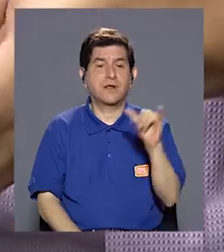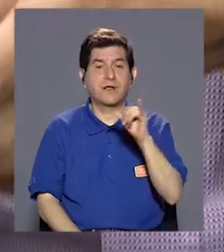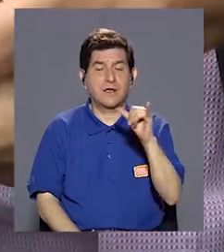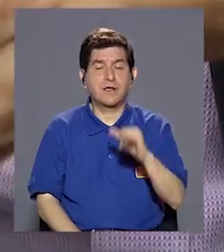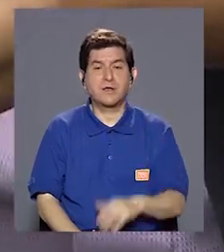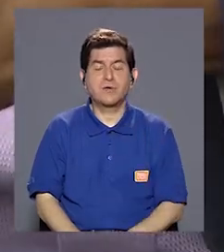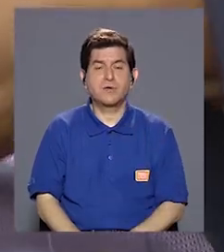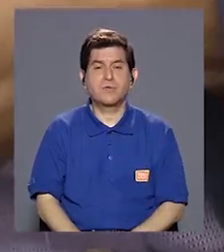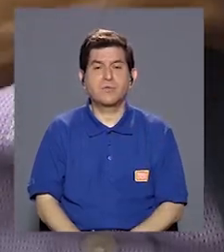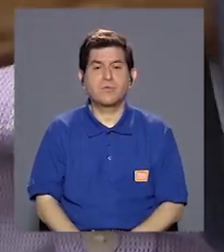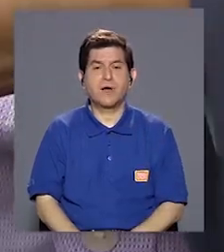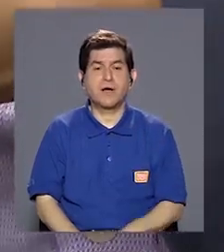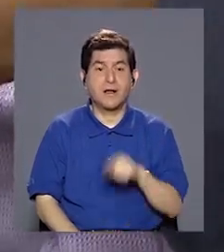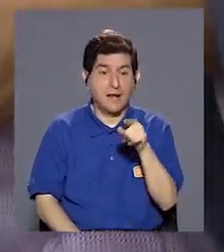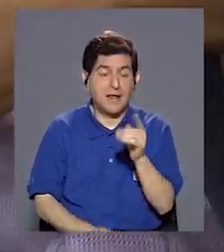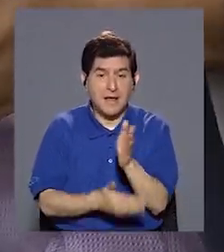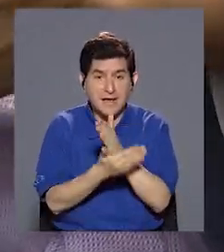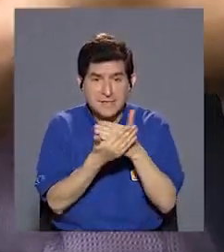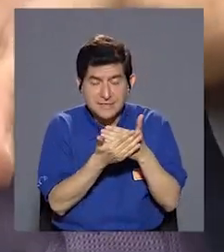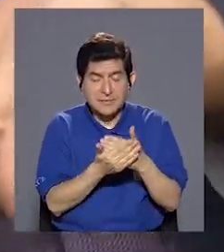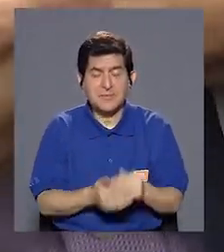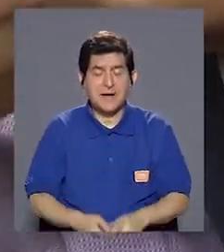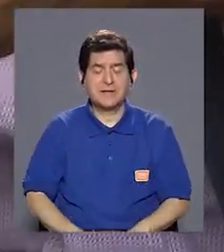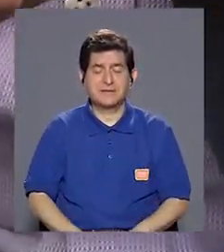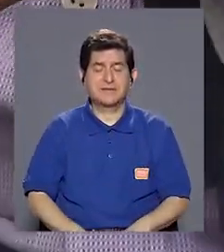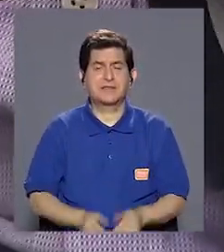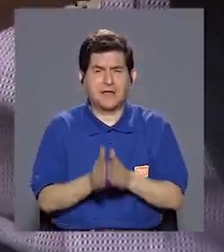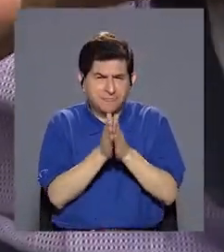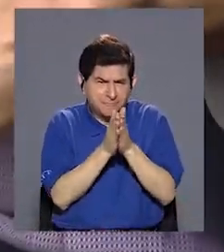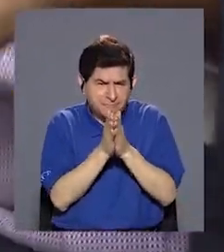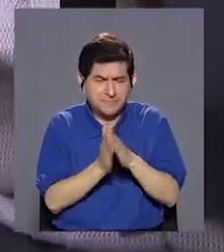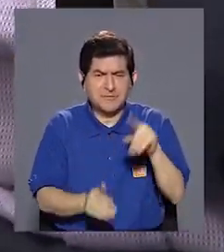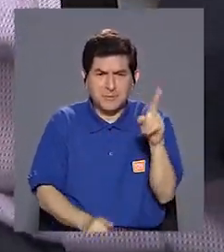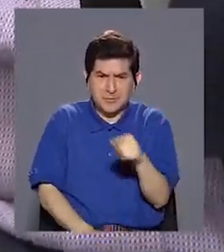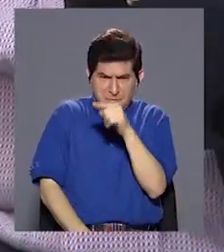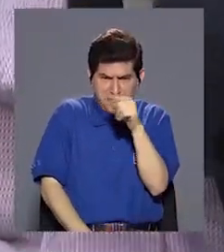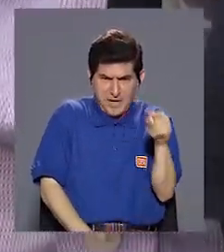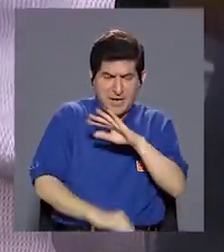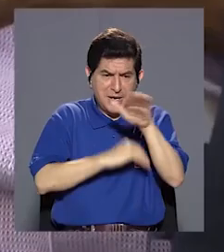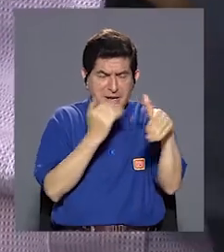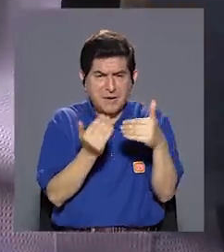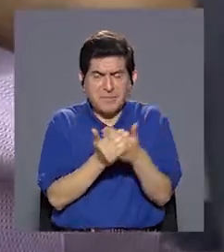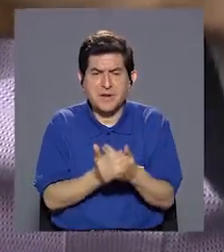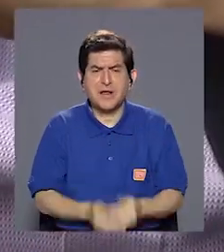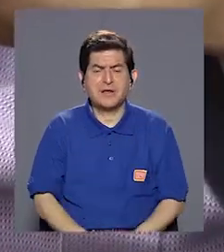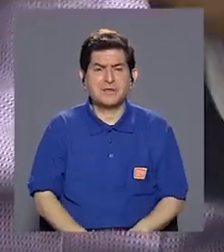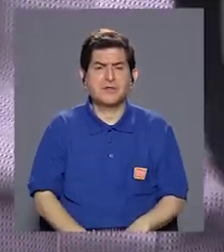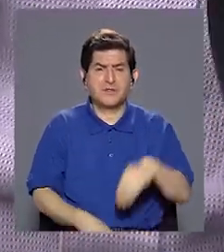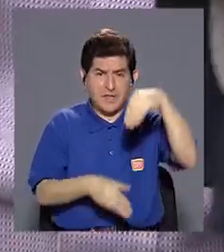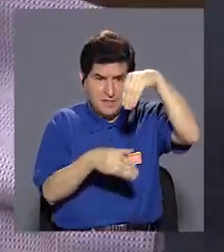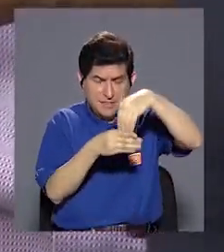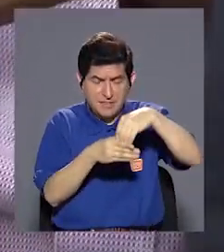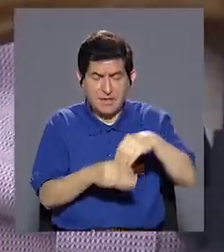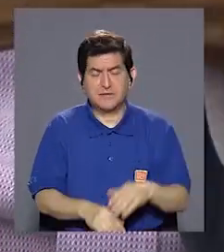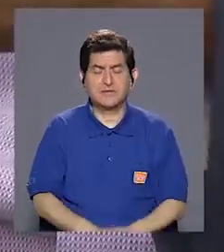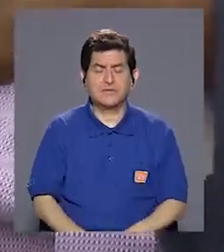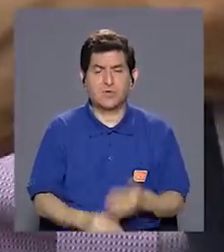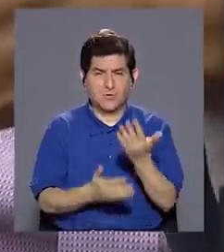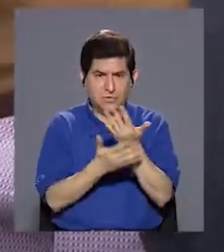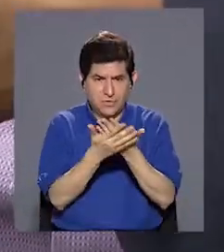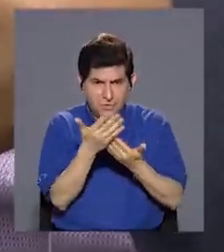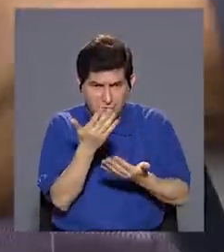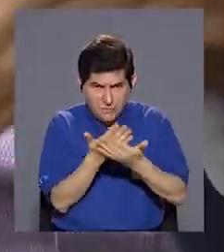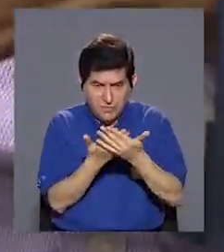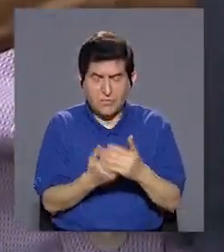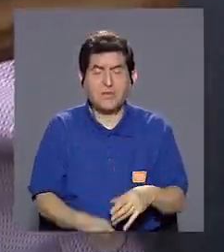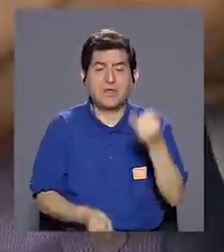también froto esos espacios acá para tratar de eliminar justamente todo lo que está en esa parte de los dedos completamente.